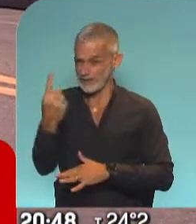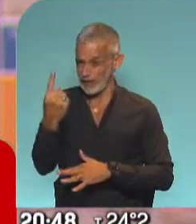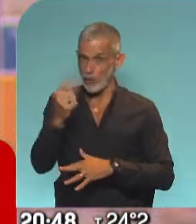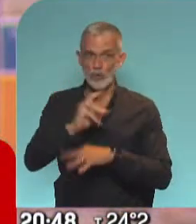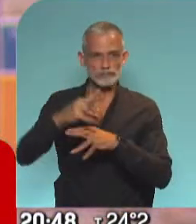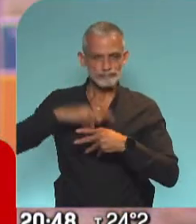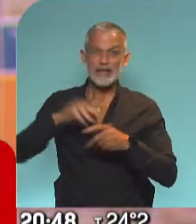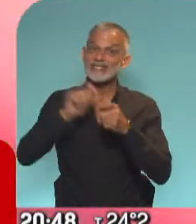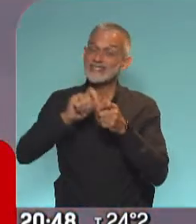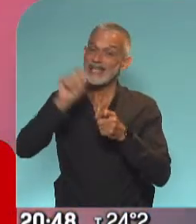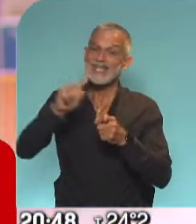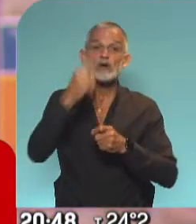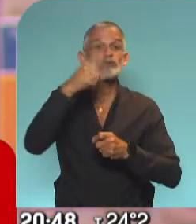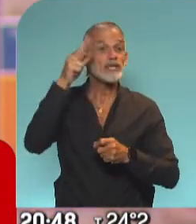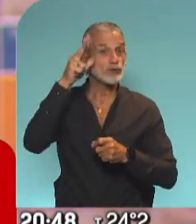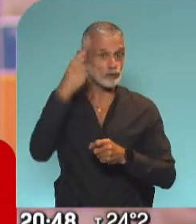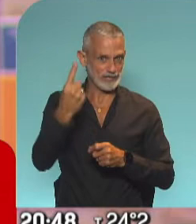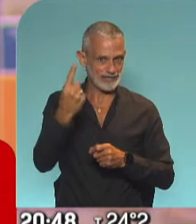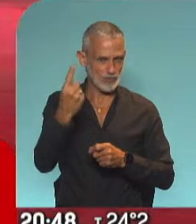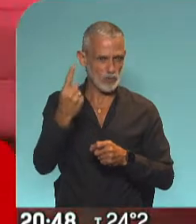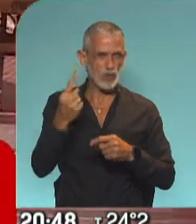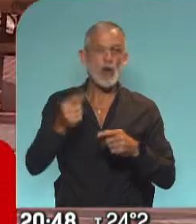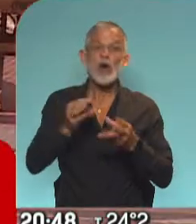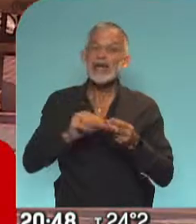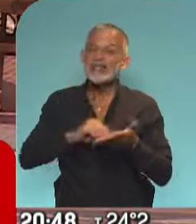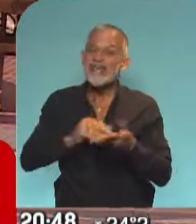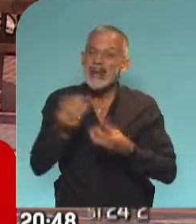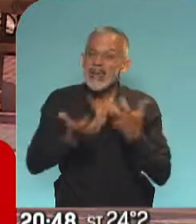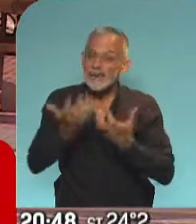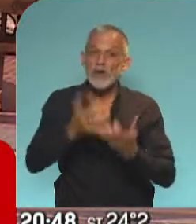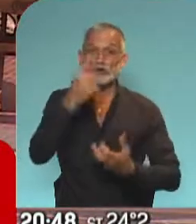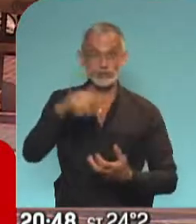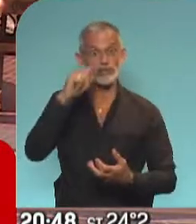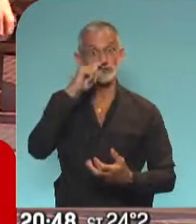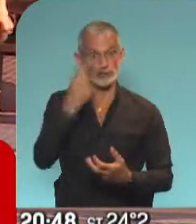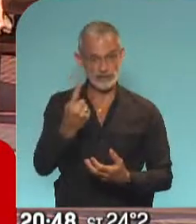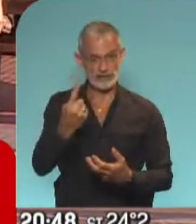461, Santiago del Estero 181, Tierra del Fuego 171 casos